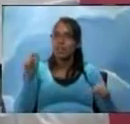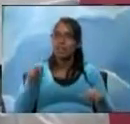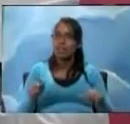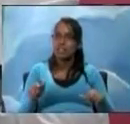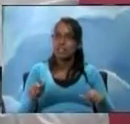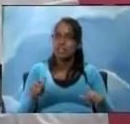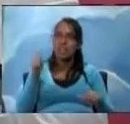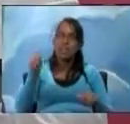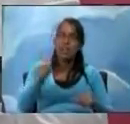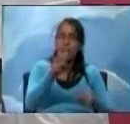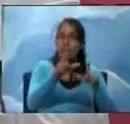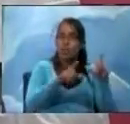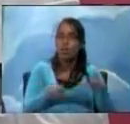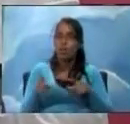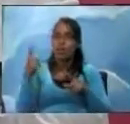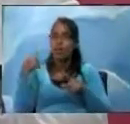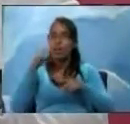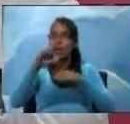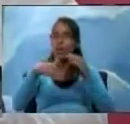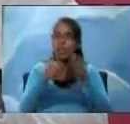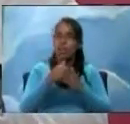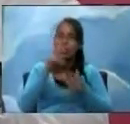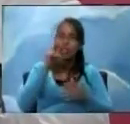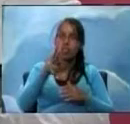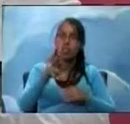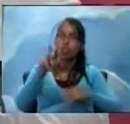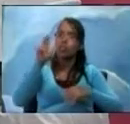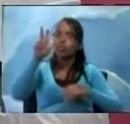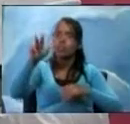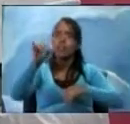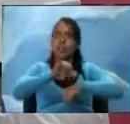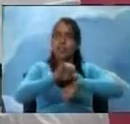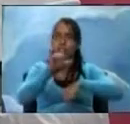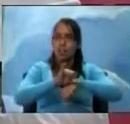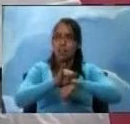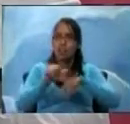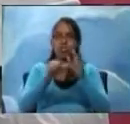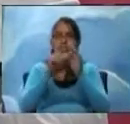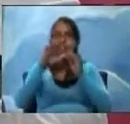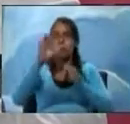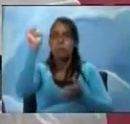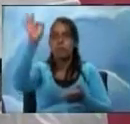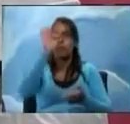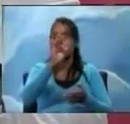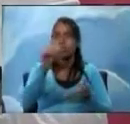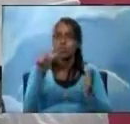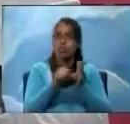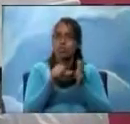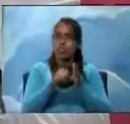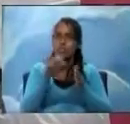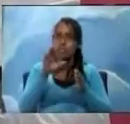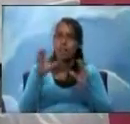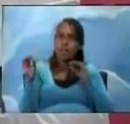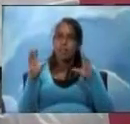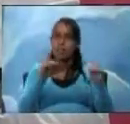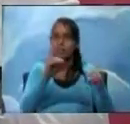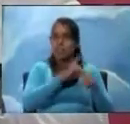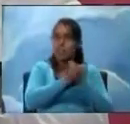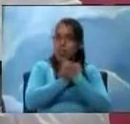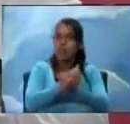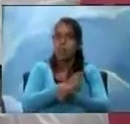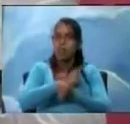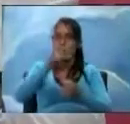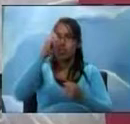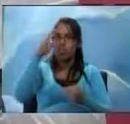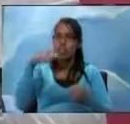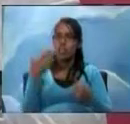en cada barrio hay hasta 2 y 3 misiones. Entonces, hermano, donde se está predicando la palabra, donde se está hablando del amor de